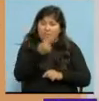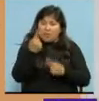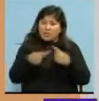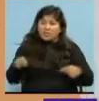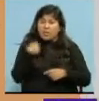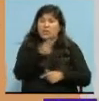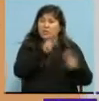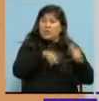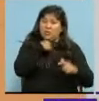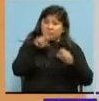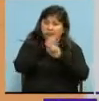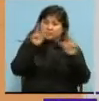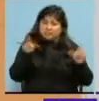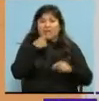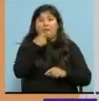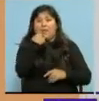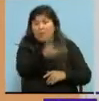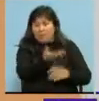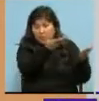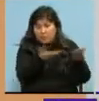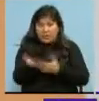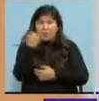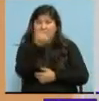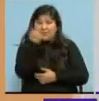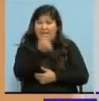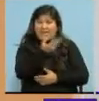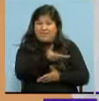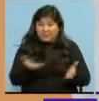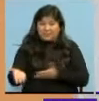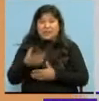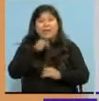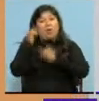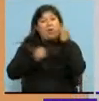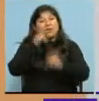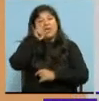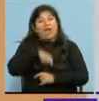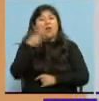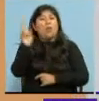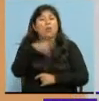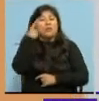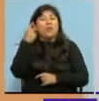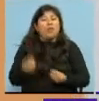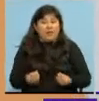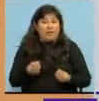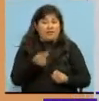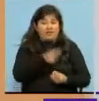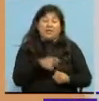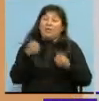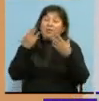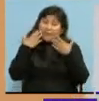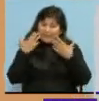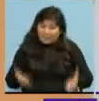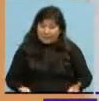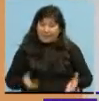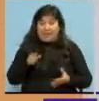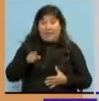contarle a la gente por qué se produce la muerte del cóndor que tal buenas tardes bueno mira esto es un problema que ya viene desde el año